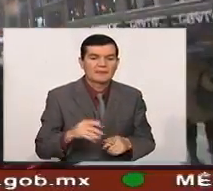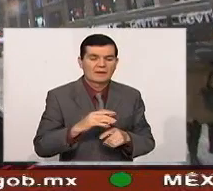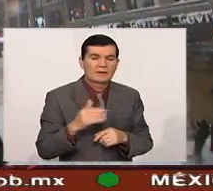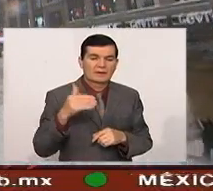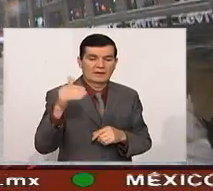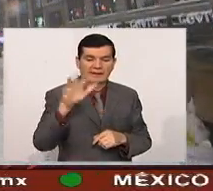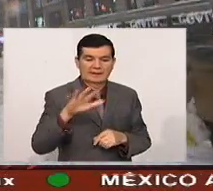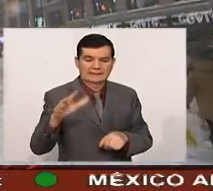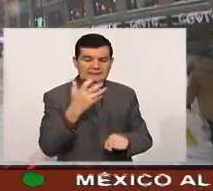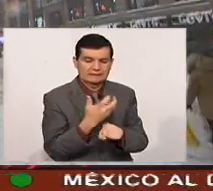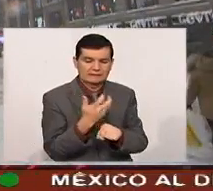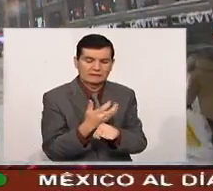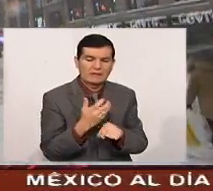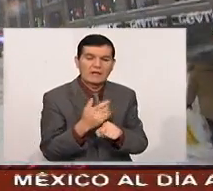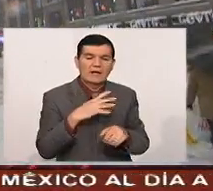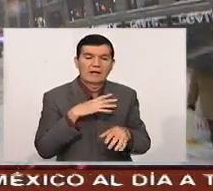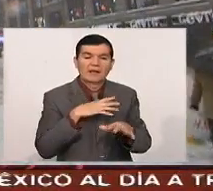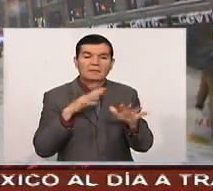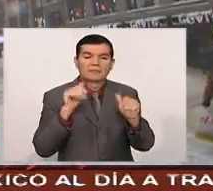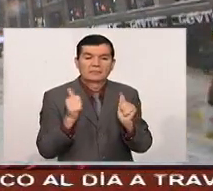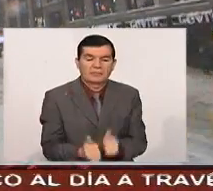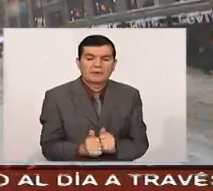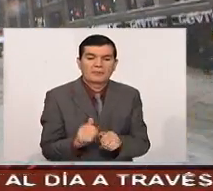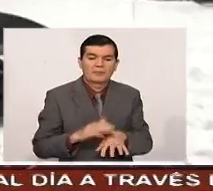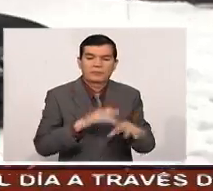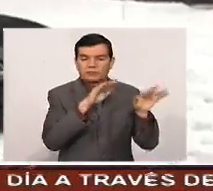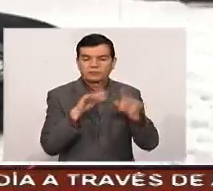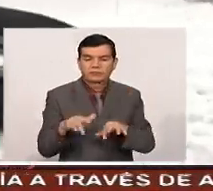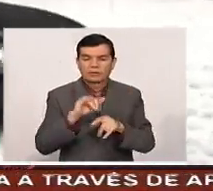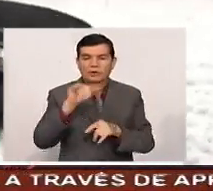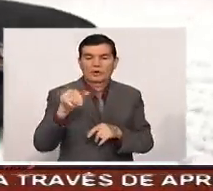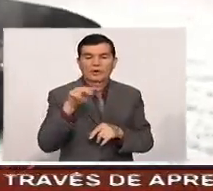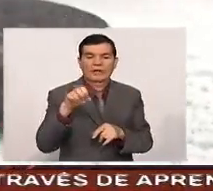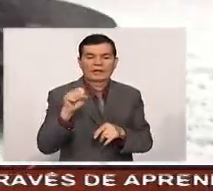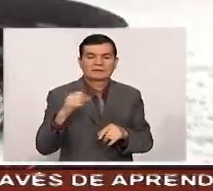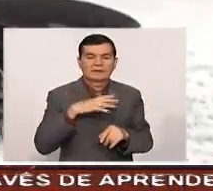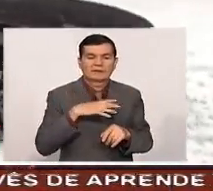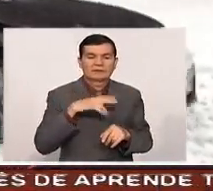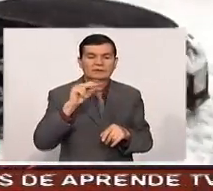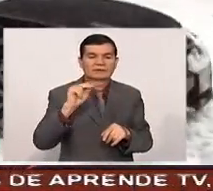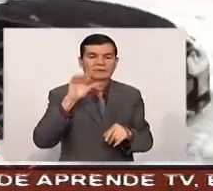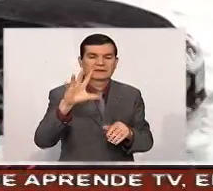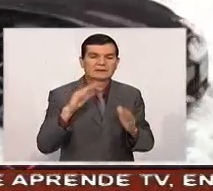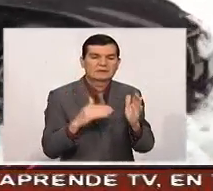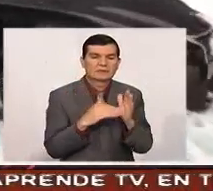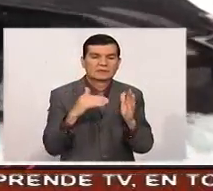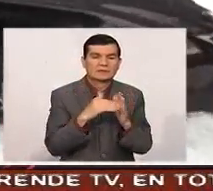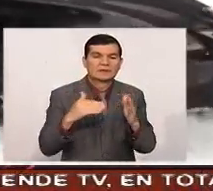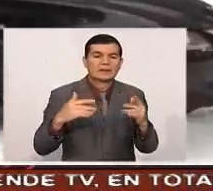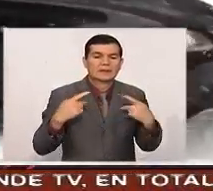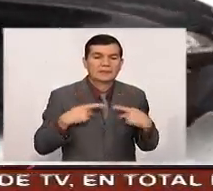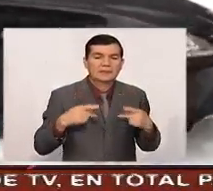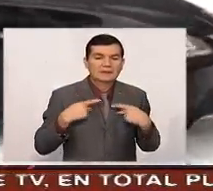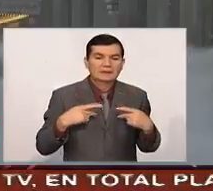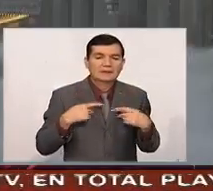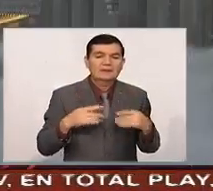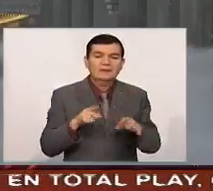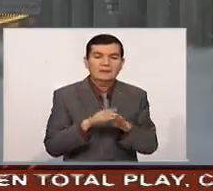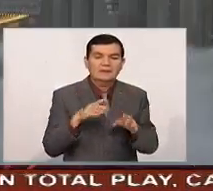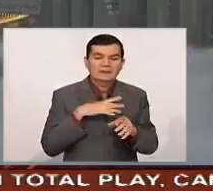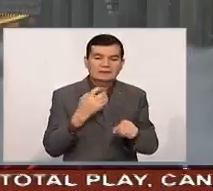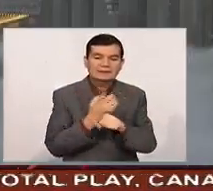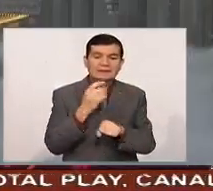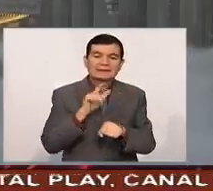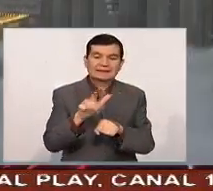este de los Estados Unidos se encuentra paralizada por la tormenta Jonás, que afecta a unos 85 millones de habitantes en 17